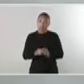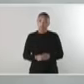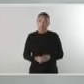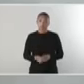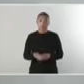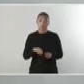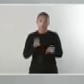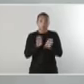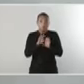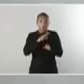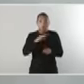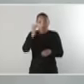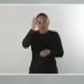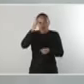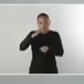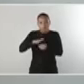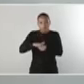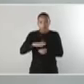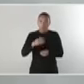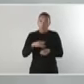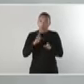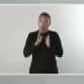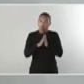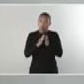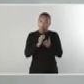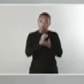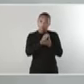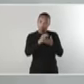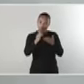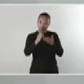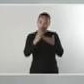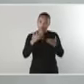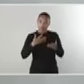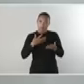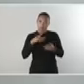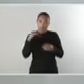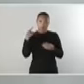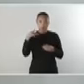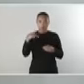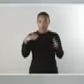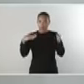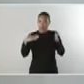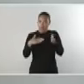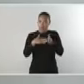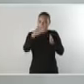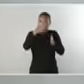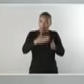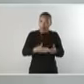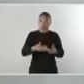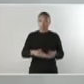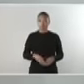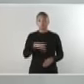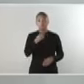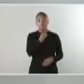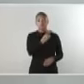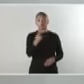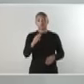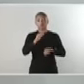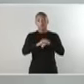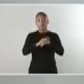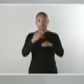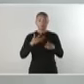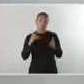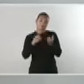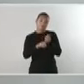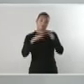y de sus capacidades el que sean prudentes y que establezcan ustedes sus propios límites y a ustedes amigos que nos reciben